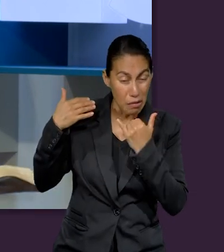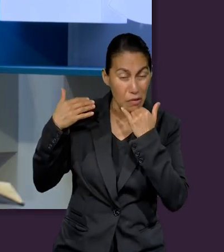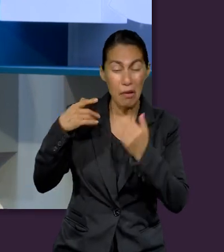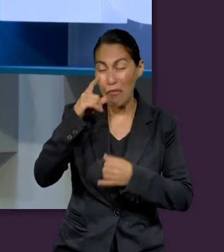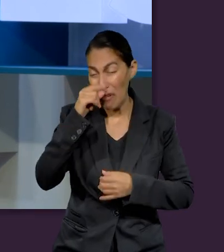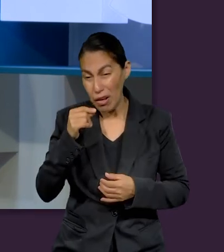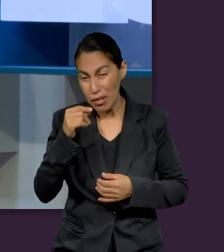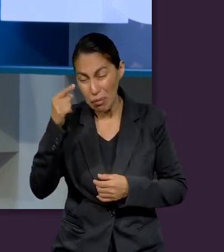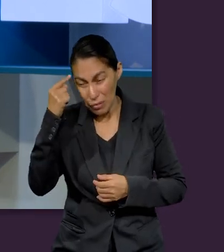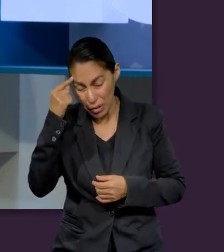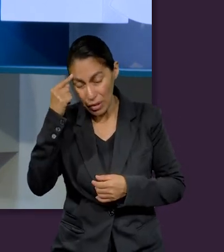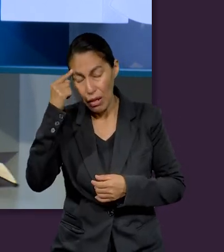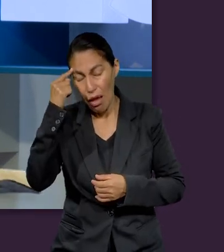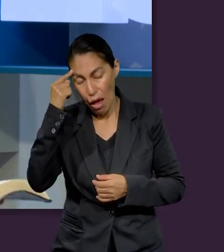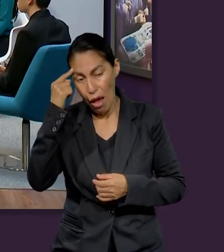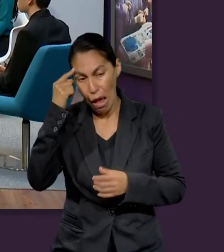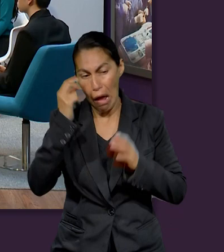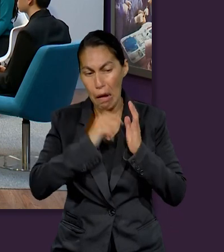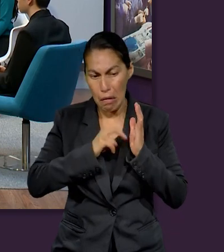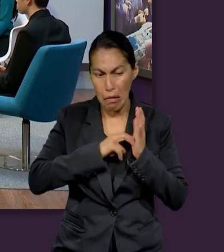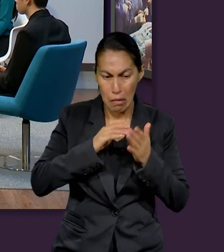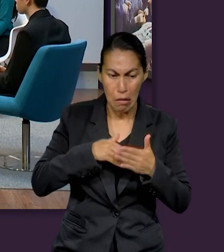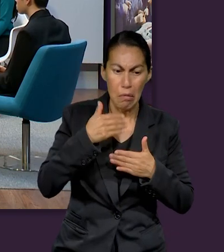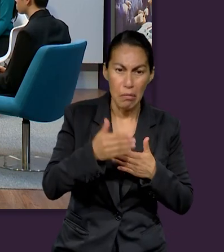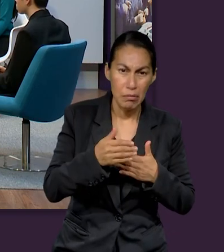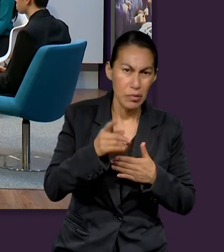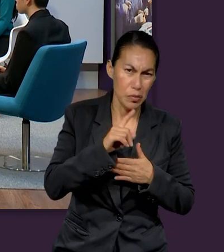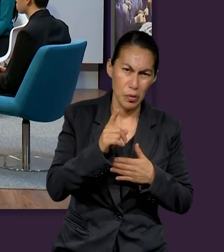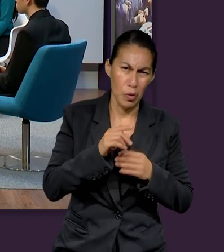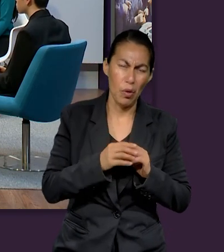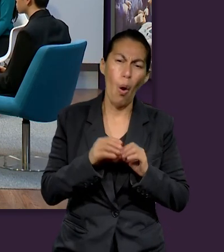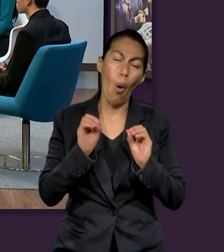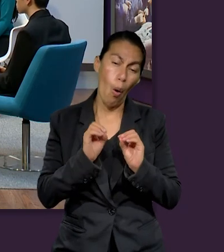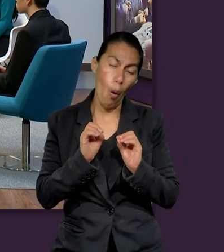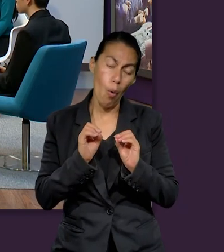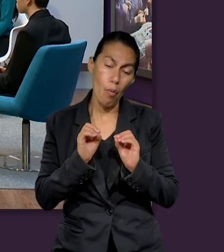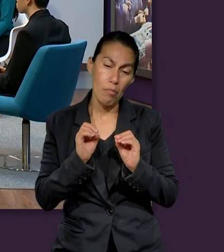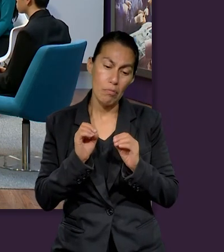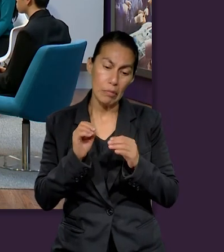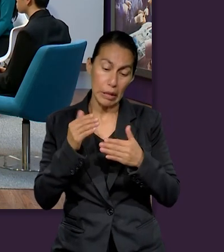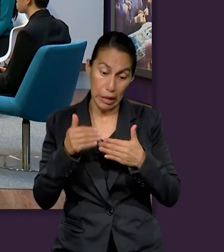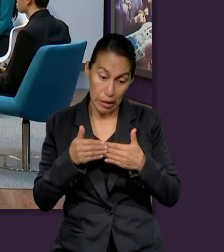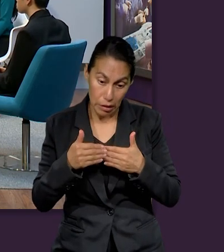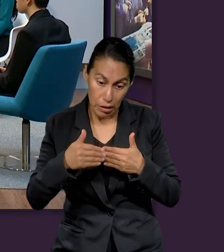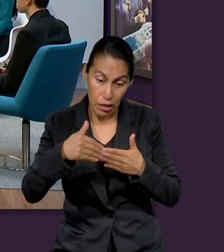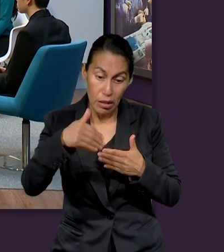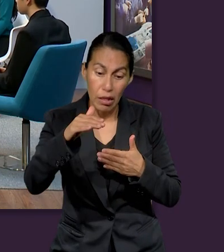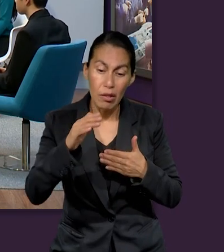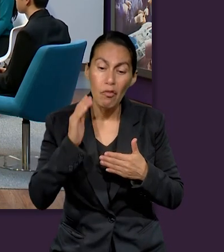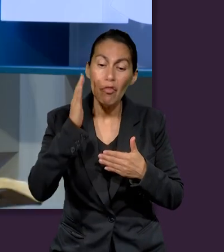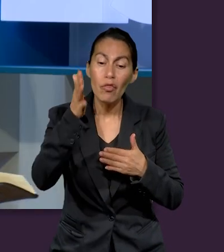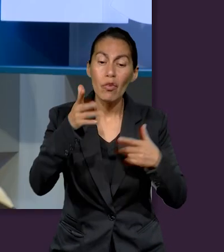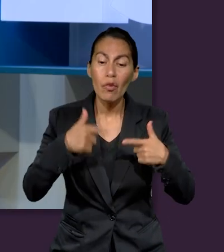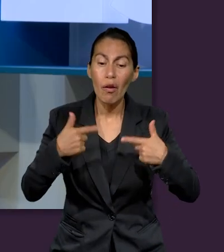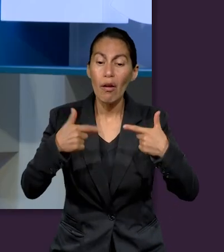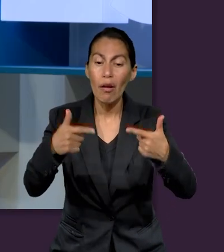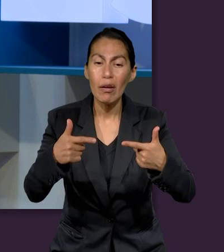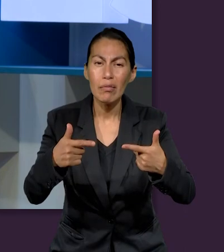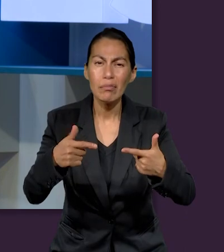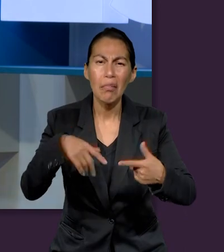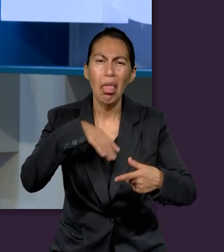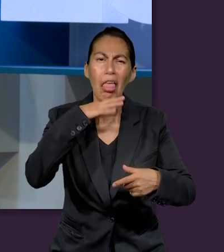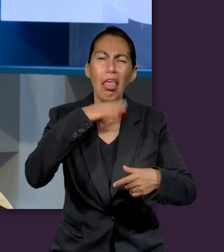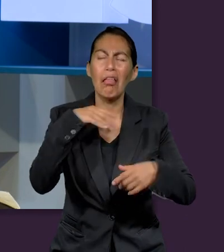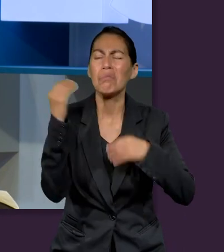no se pone analizar los errores del pasado ni siquiera se pone a ver las consecuencias futura de las cosas que hacemos